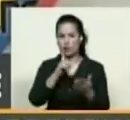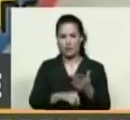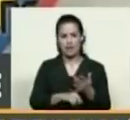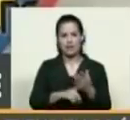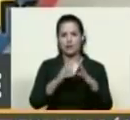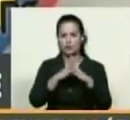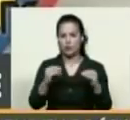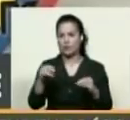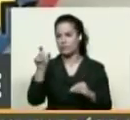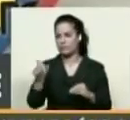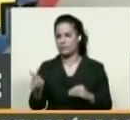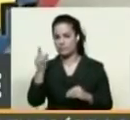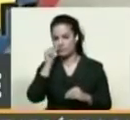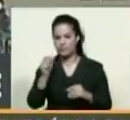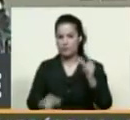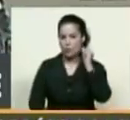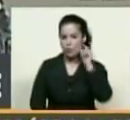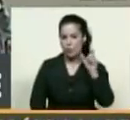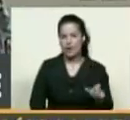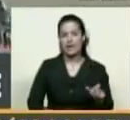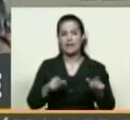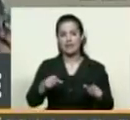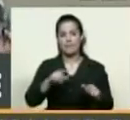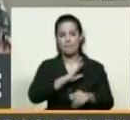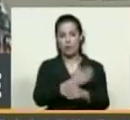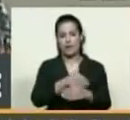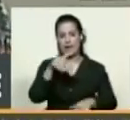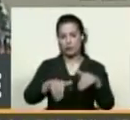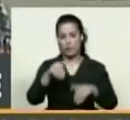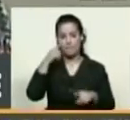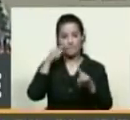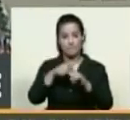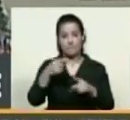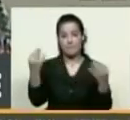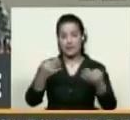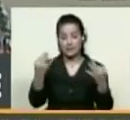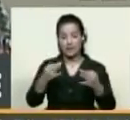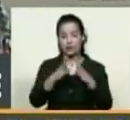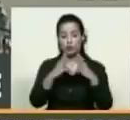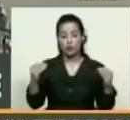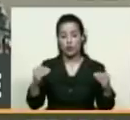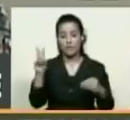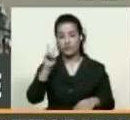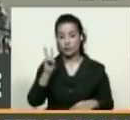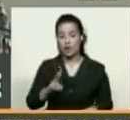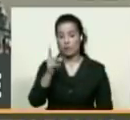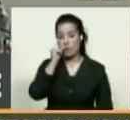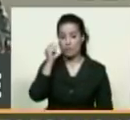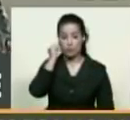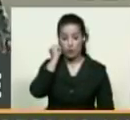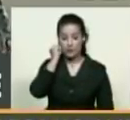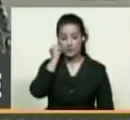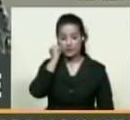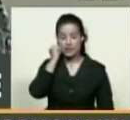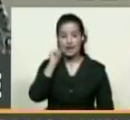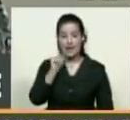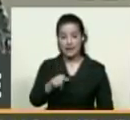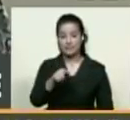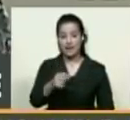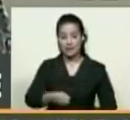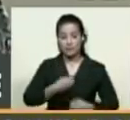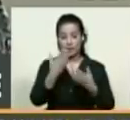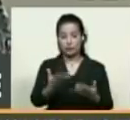los hombres y mujeres del Poder Electoral para garantizarle a las venezolanas y los venezolanos esa